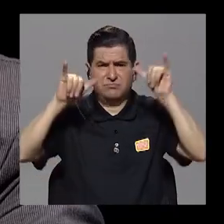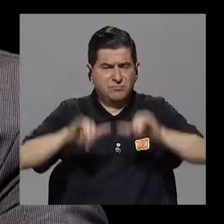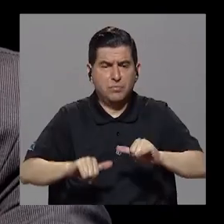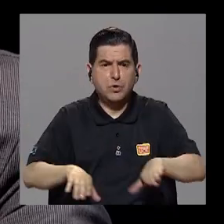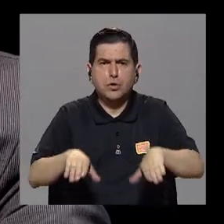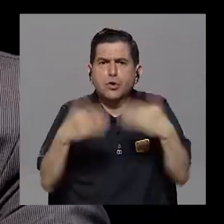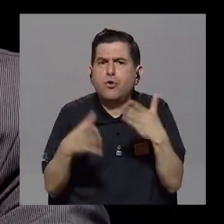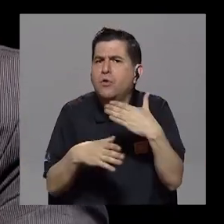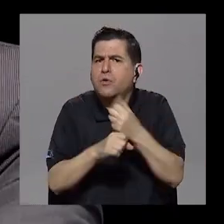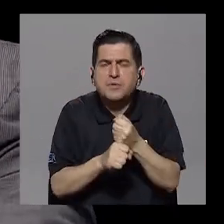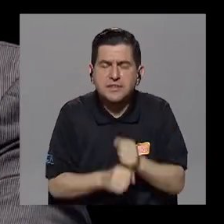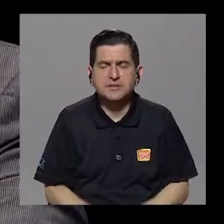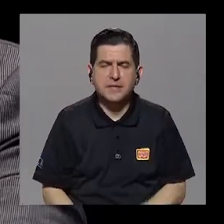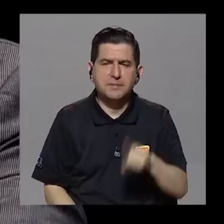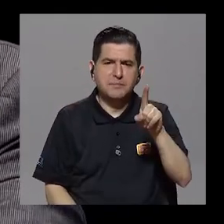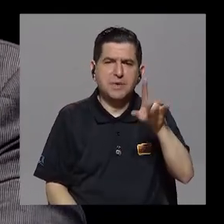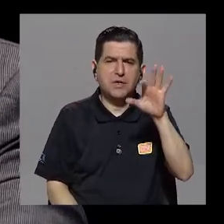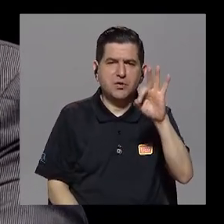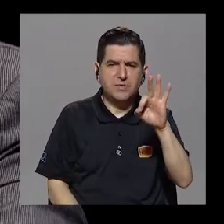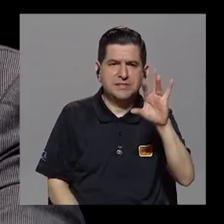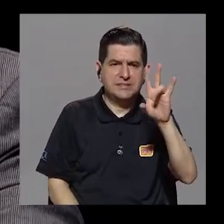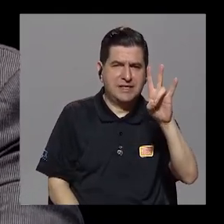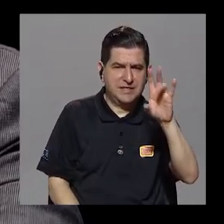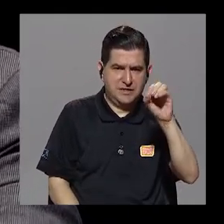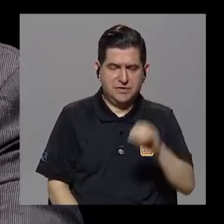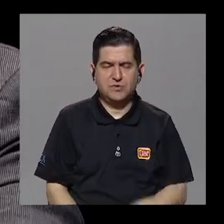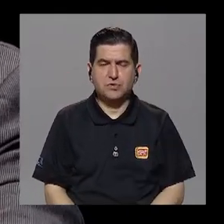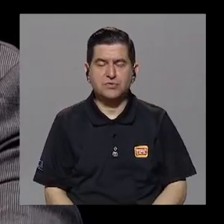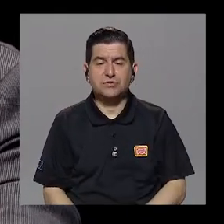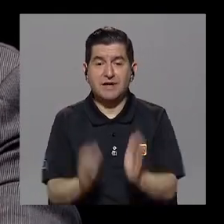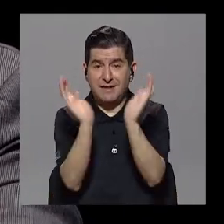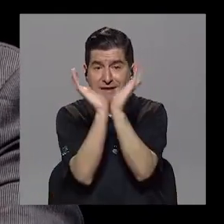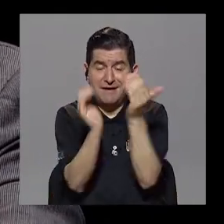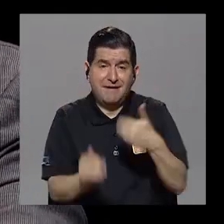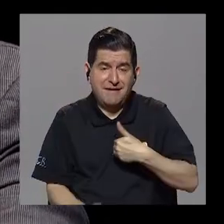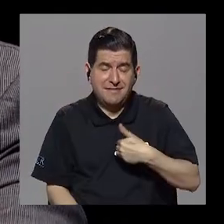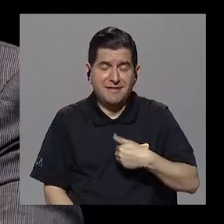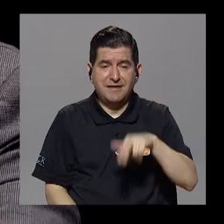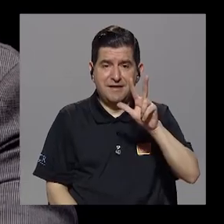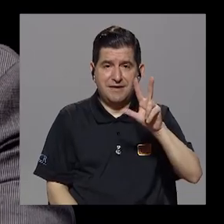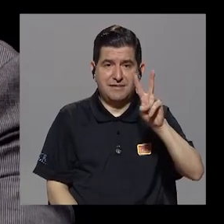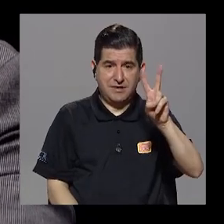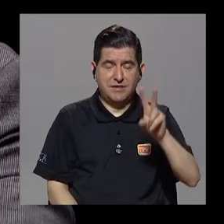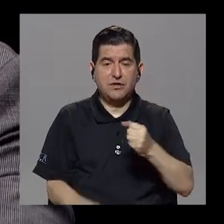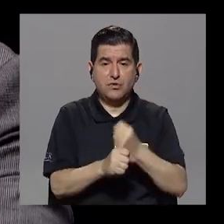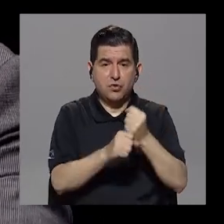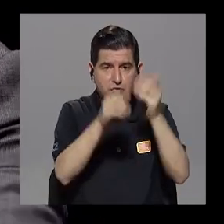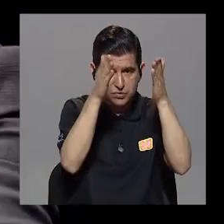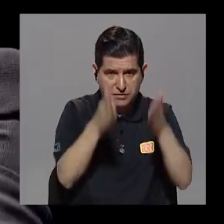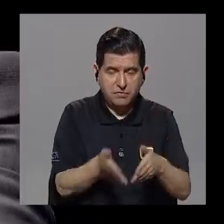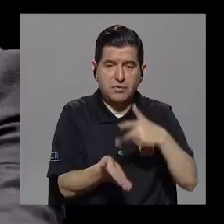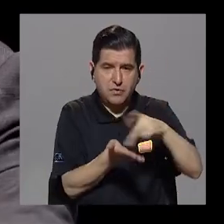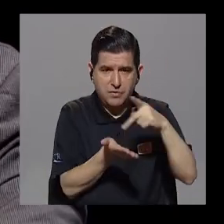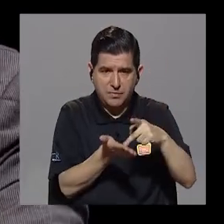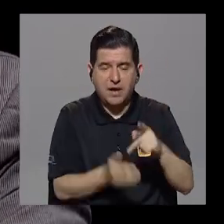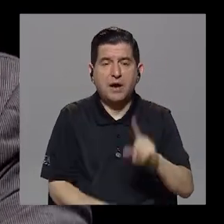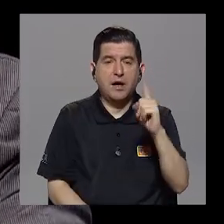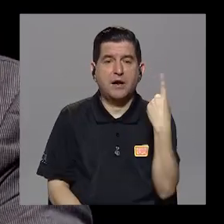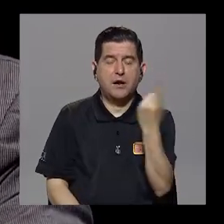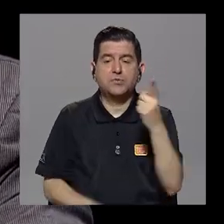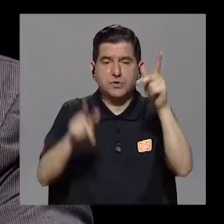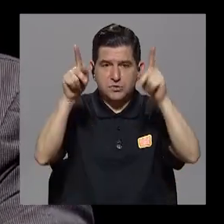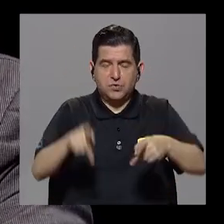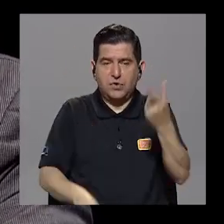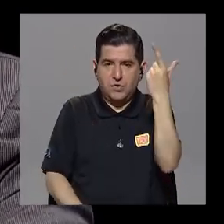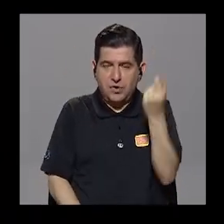todo este tiempo? Bueno, en 1970 la caja tenía 32 trabajadores pagando un